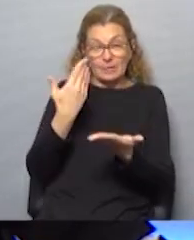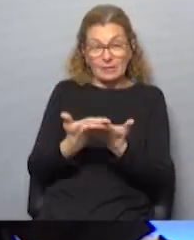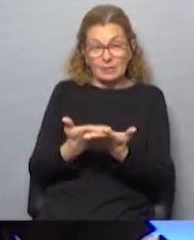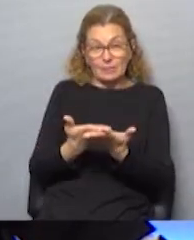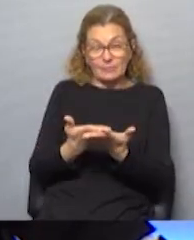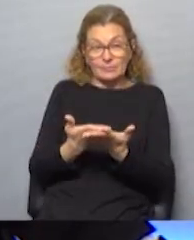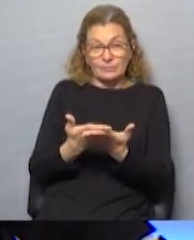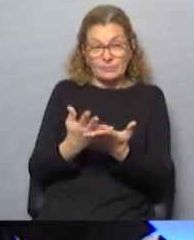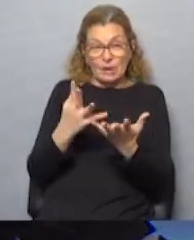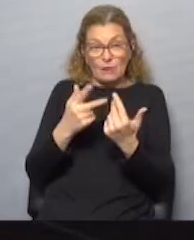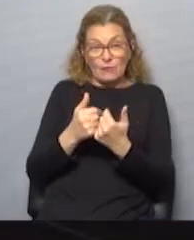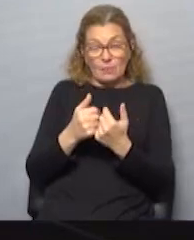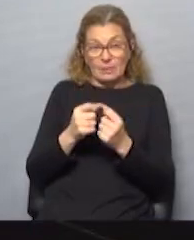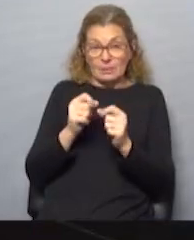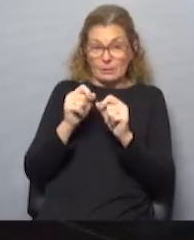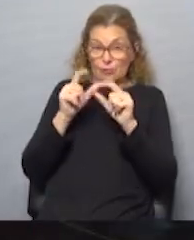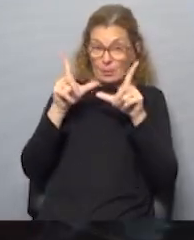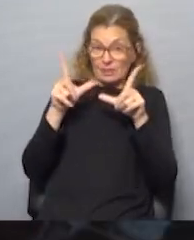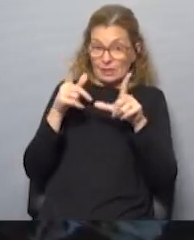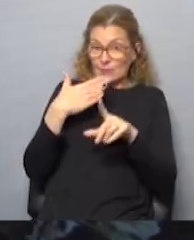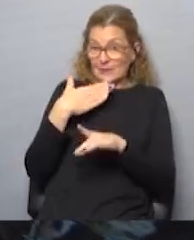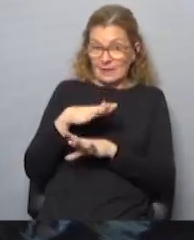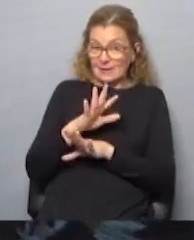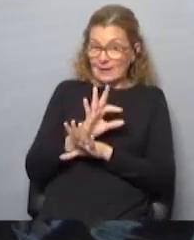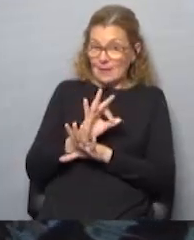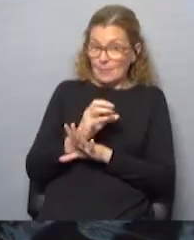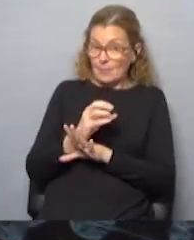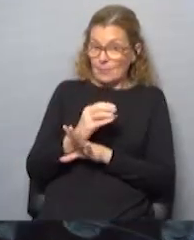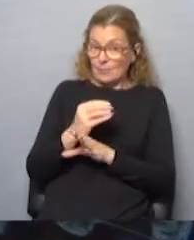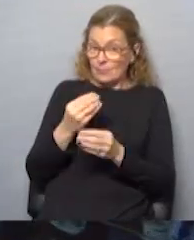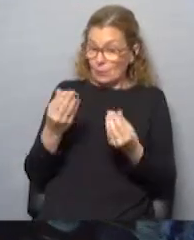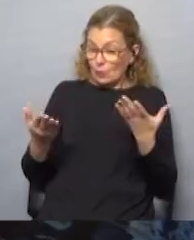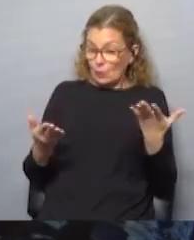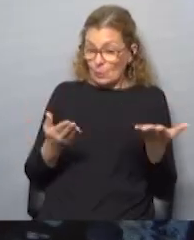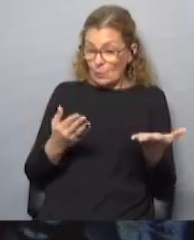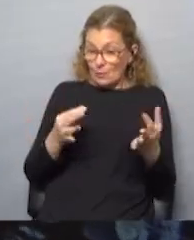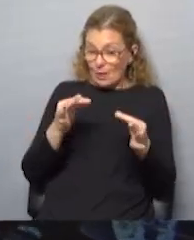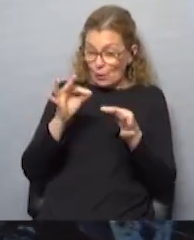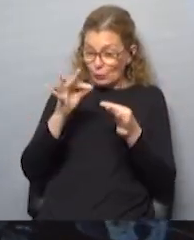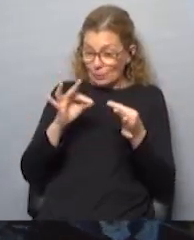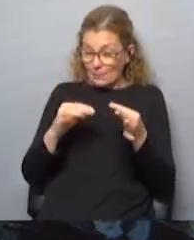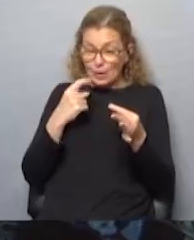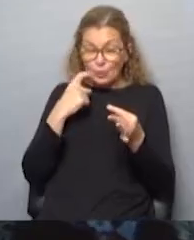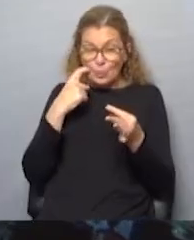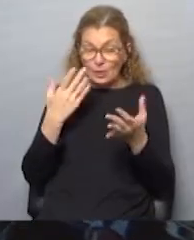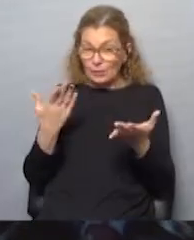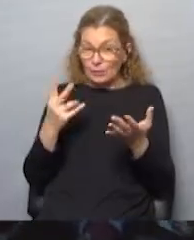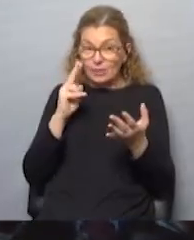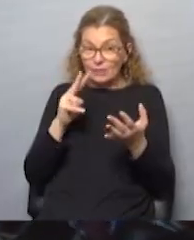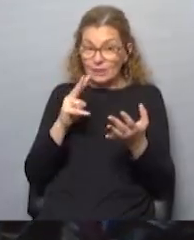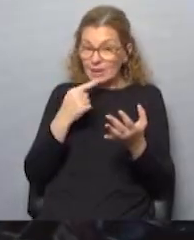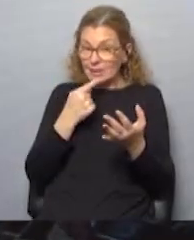estaban en cierta forma ha sorprendido digamos tampoco entendía muy bien cómo se ajustaba esos números con lo que se venía